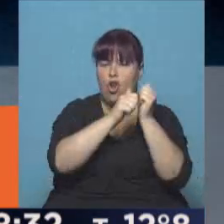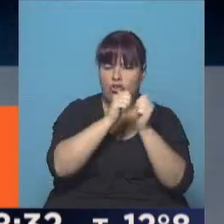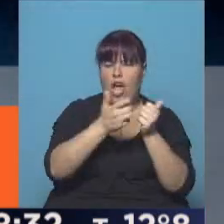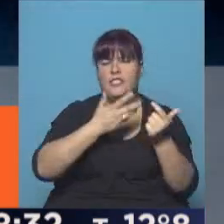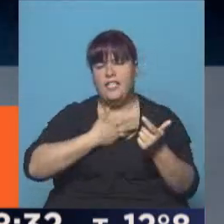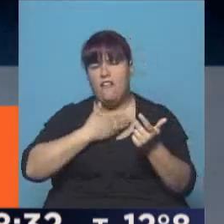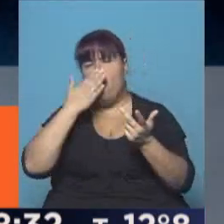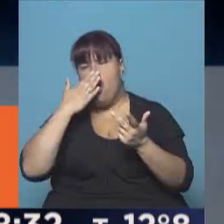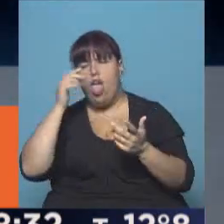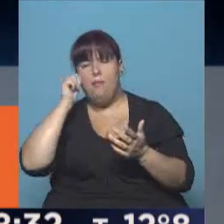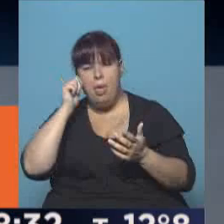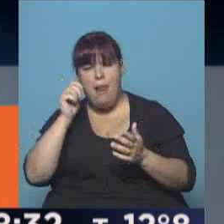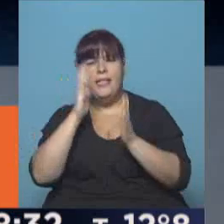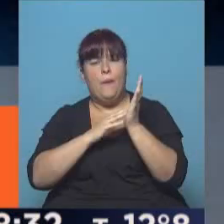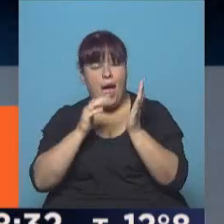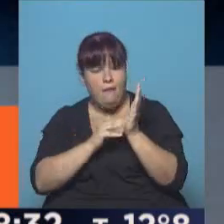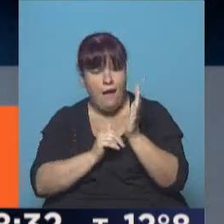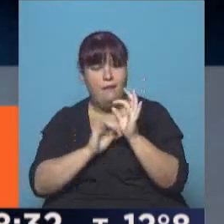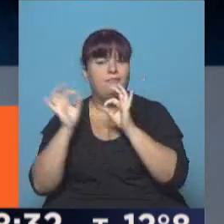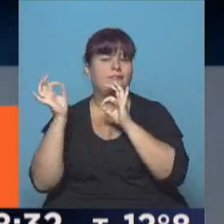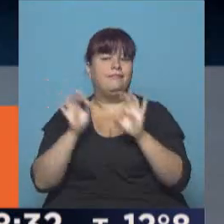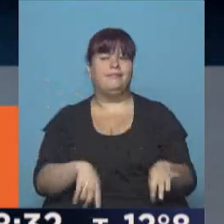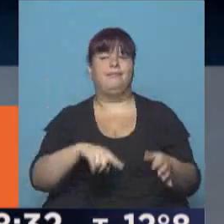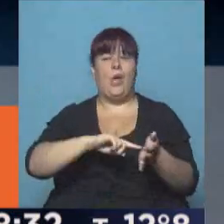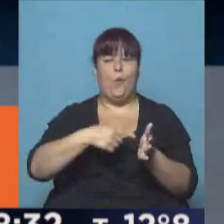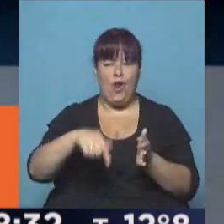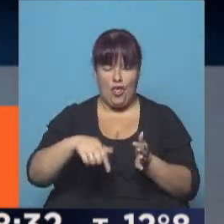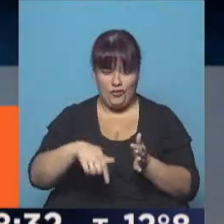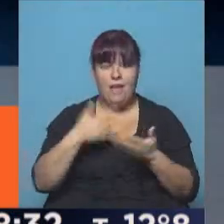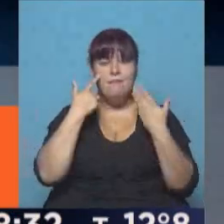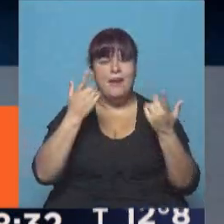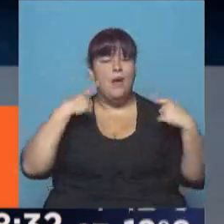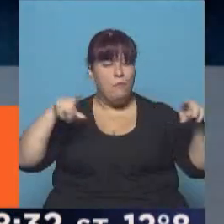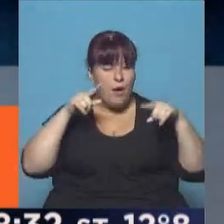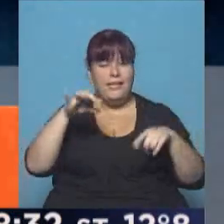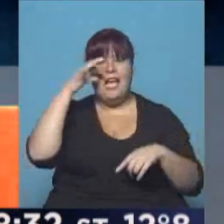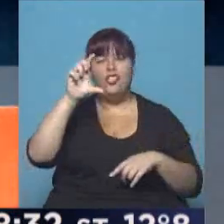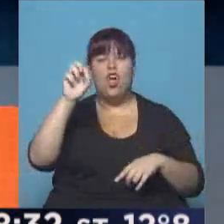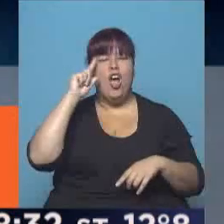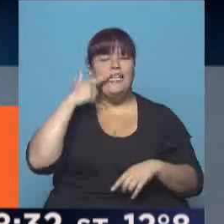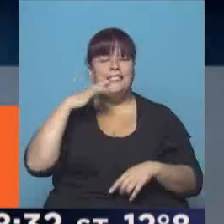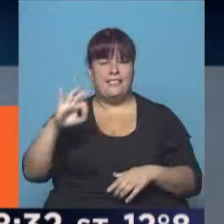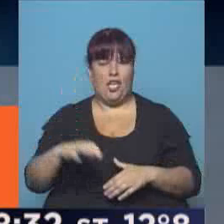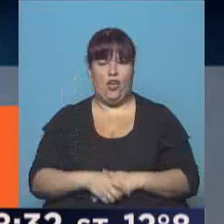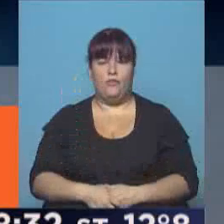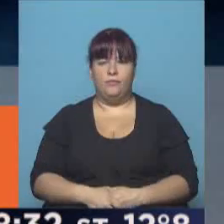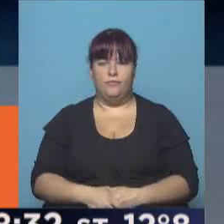Santa Fe Córdoba mar del plata valla Blanca llegó a Buenos Aires y así sonaban en el teatro Coliseo